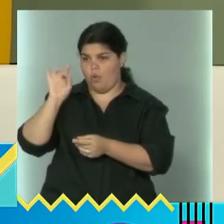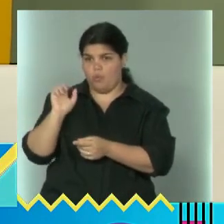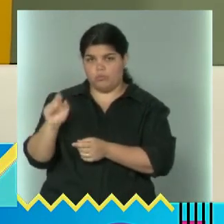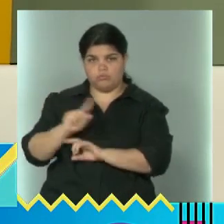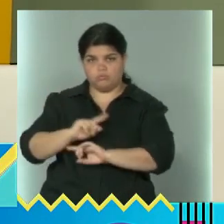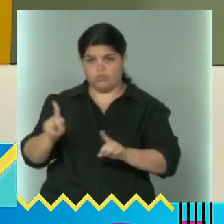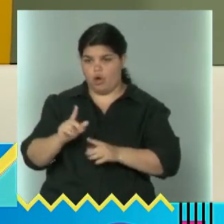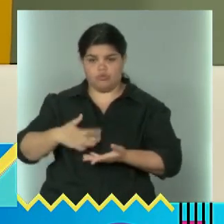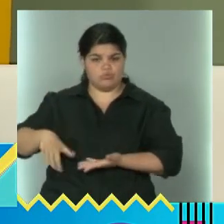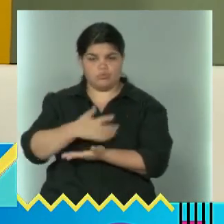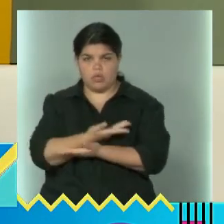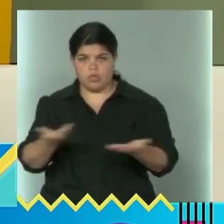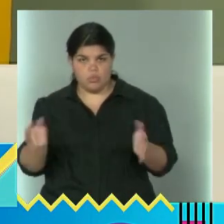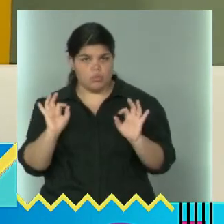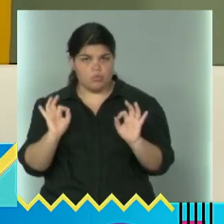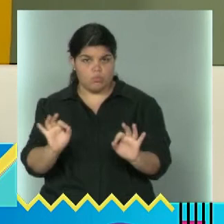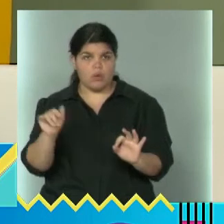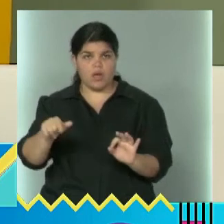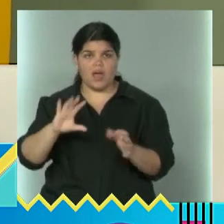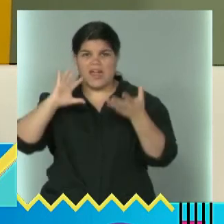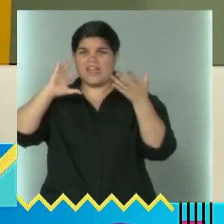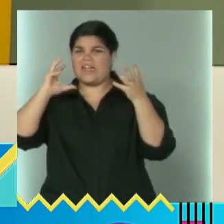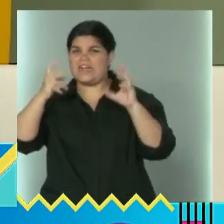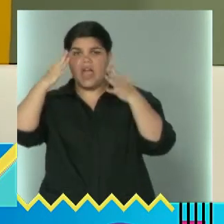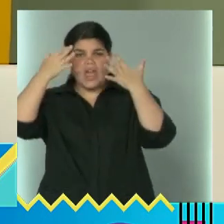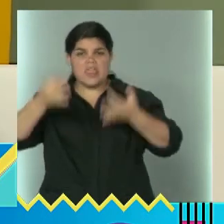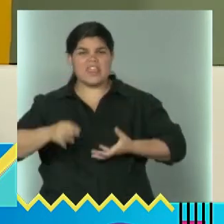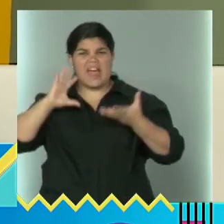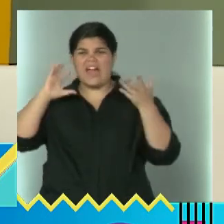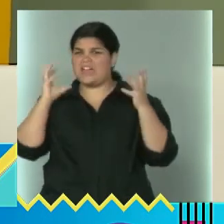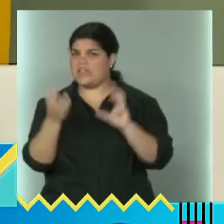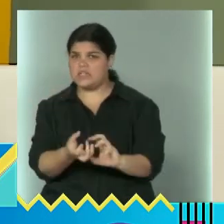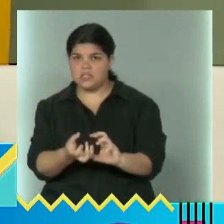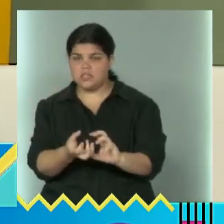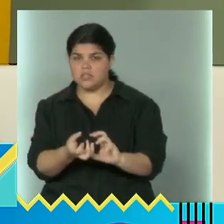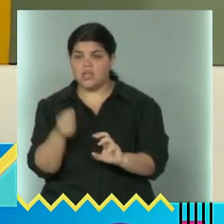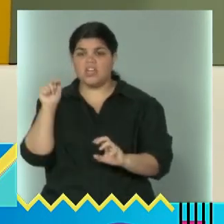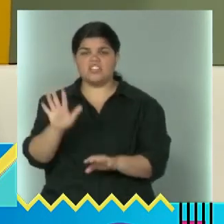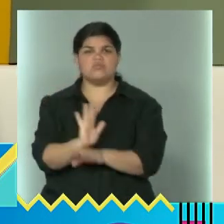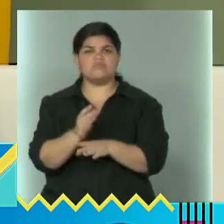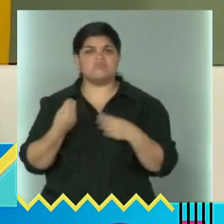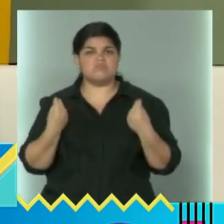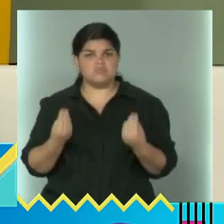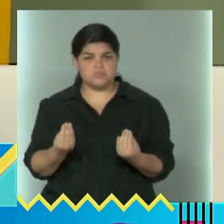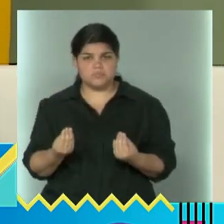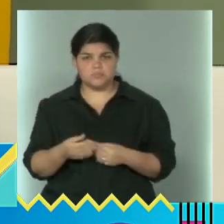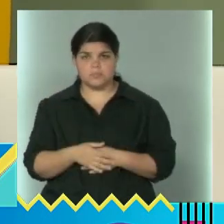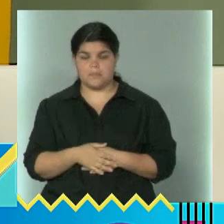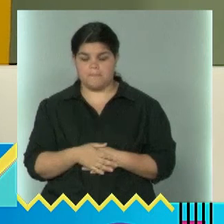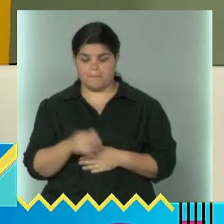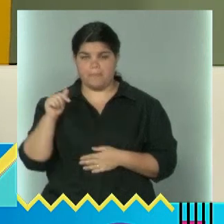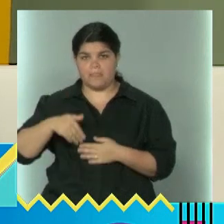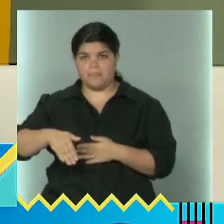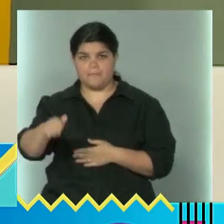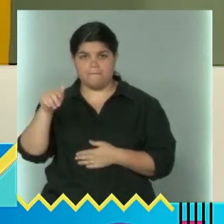en toda la sociedad, y estamos en una profunda crisis ética. Y la profunda crisis ética tiene que ver con no legitimar al